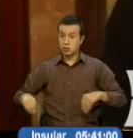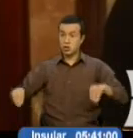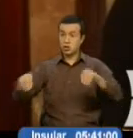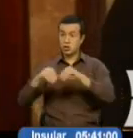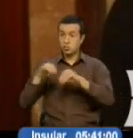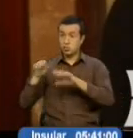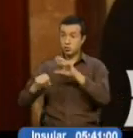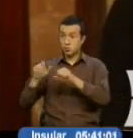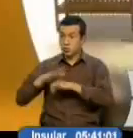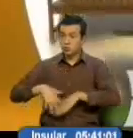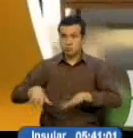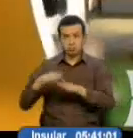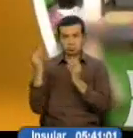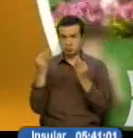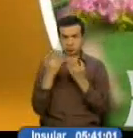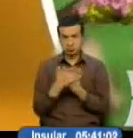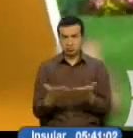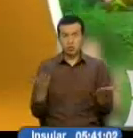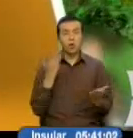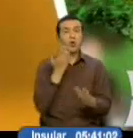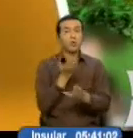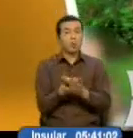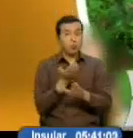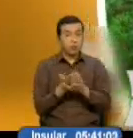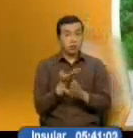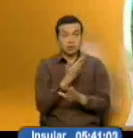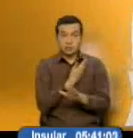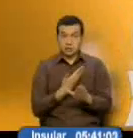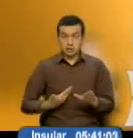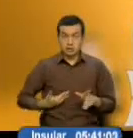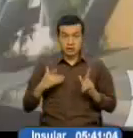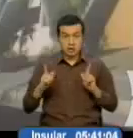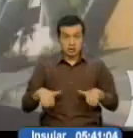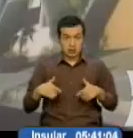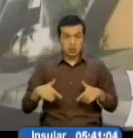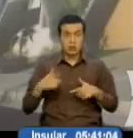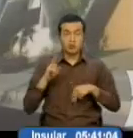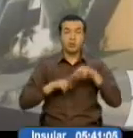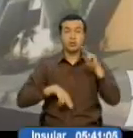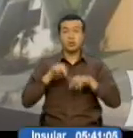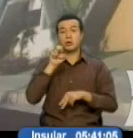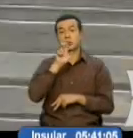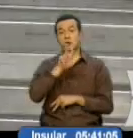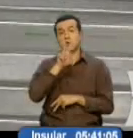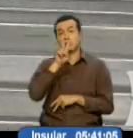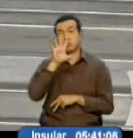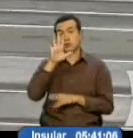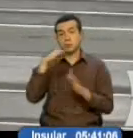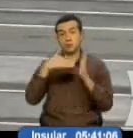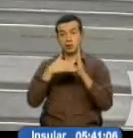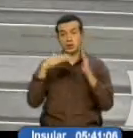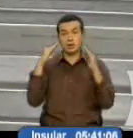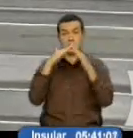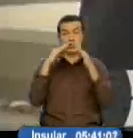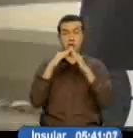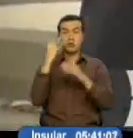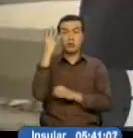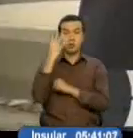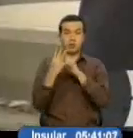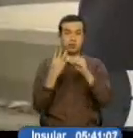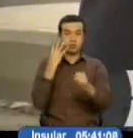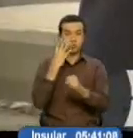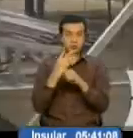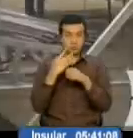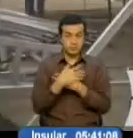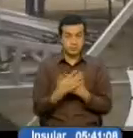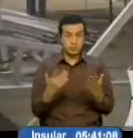sí existen en Puerto Viejo, hablaremos. La propuesta de campaña del presidente Lenín Moreno es construir 325 mil viviendas en 4 años, de